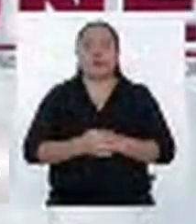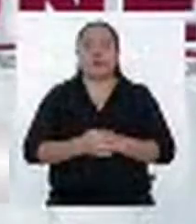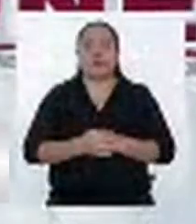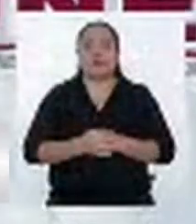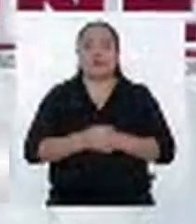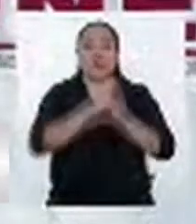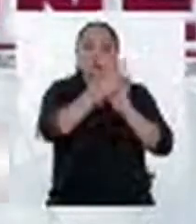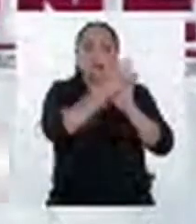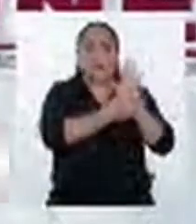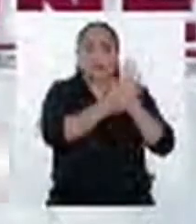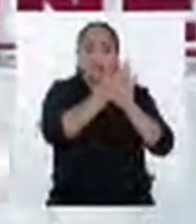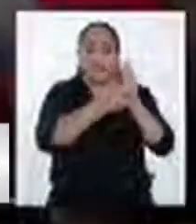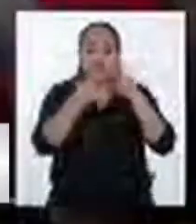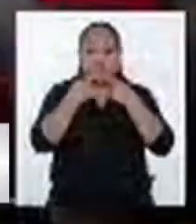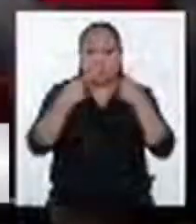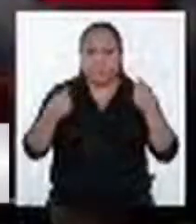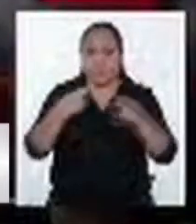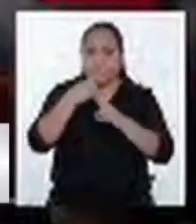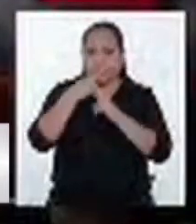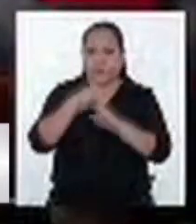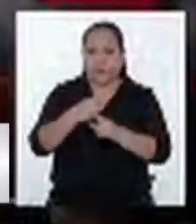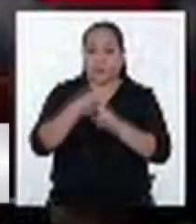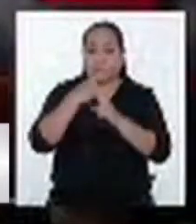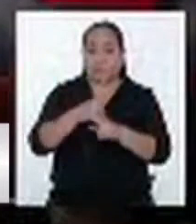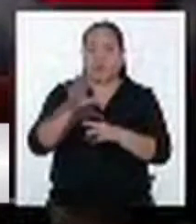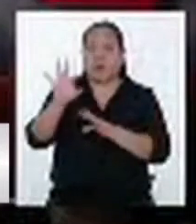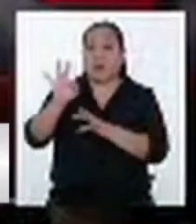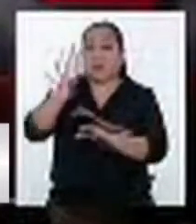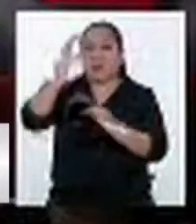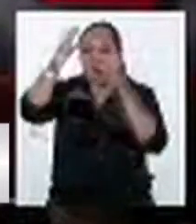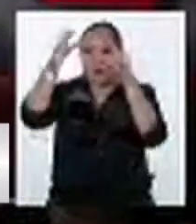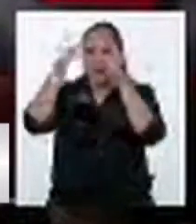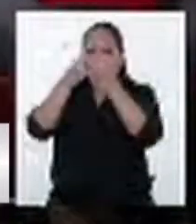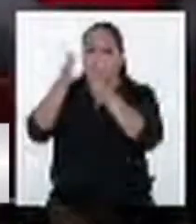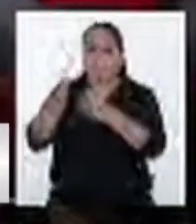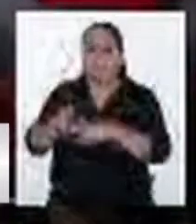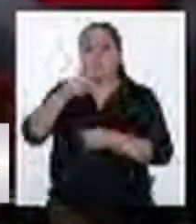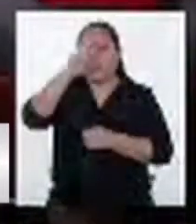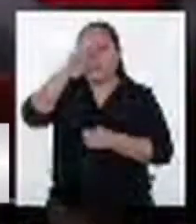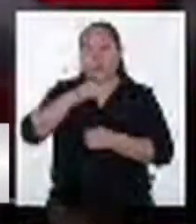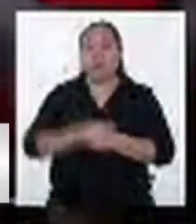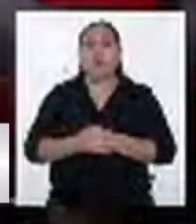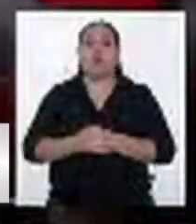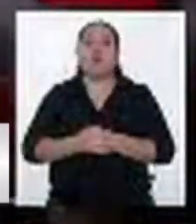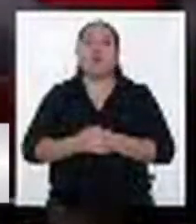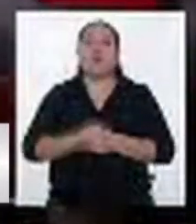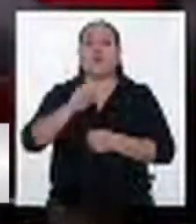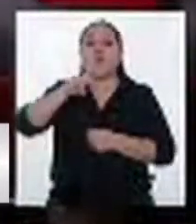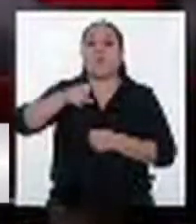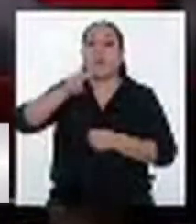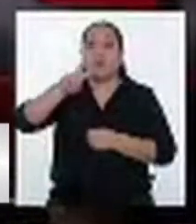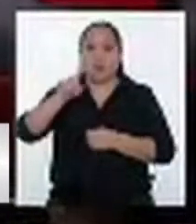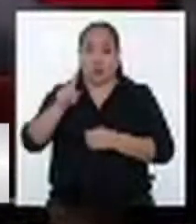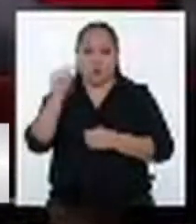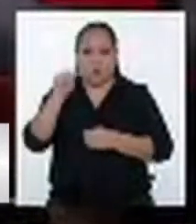vista el acta general de proclamación de resultados de la elección de congresistas de la República de 9 de junio de 2021, que contiene